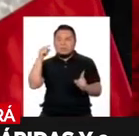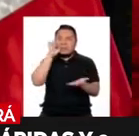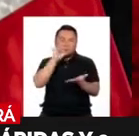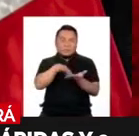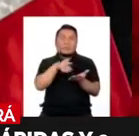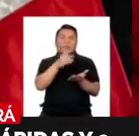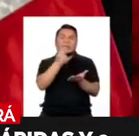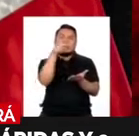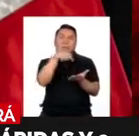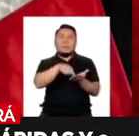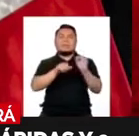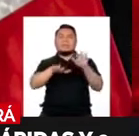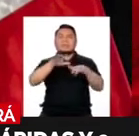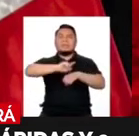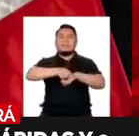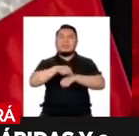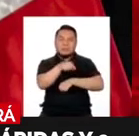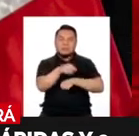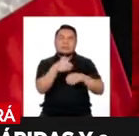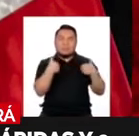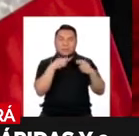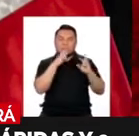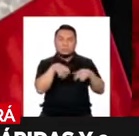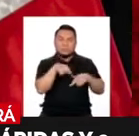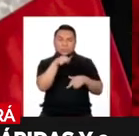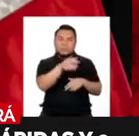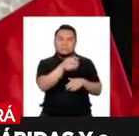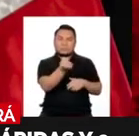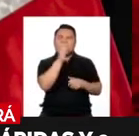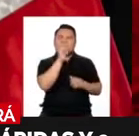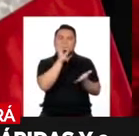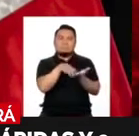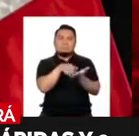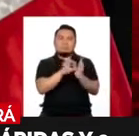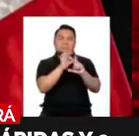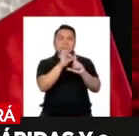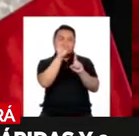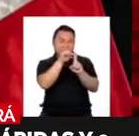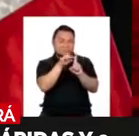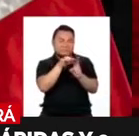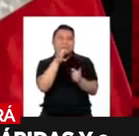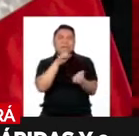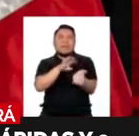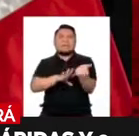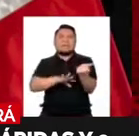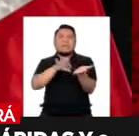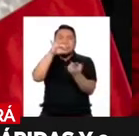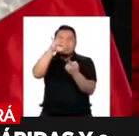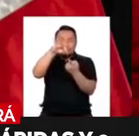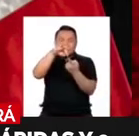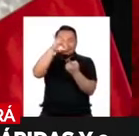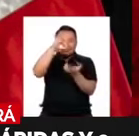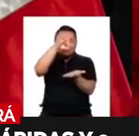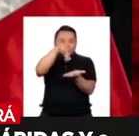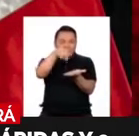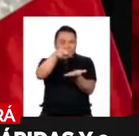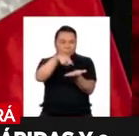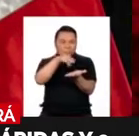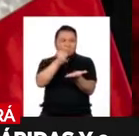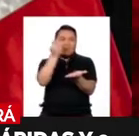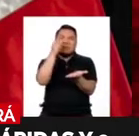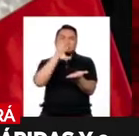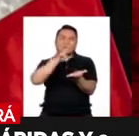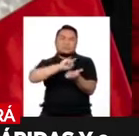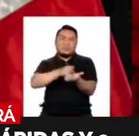directa, y en 10, 15 minutos máximo ya tenemos el resultado, y que tenemos distribuidas en las cifras que hemos dado